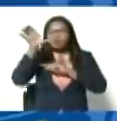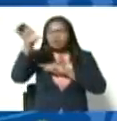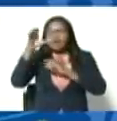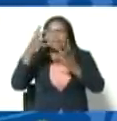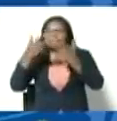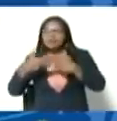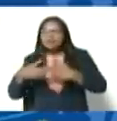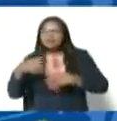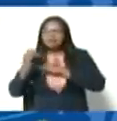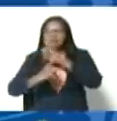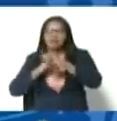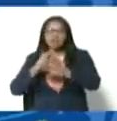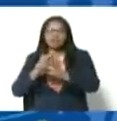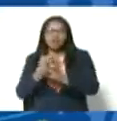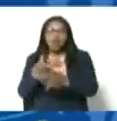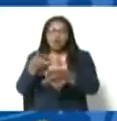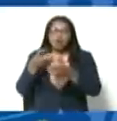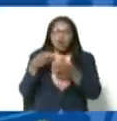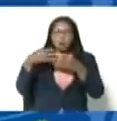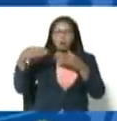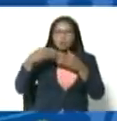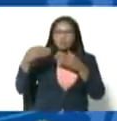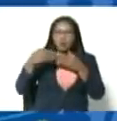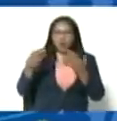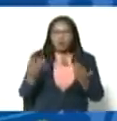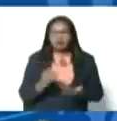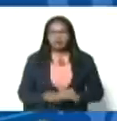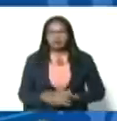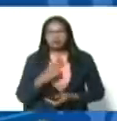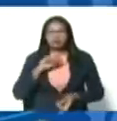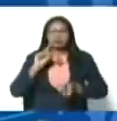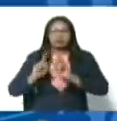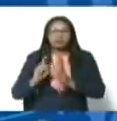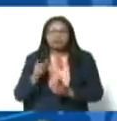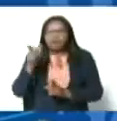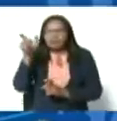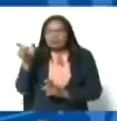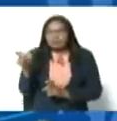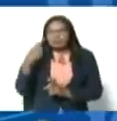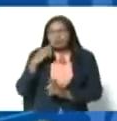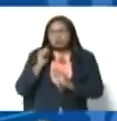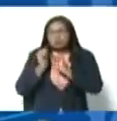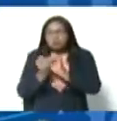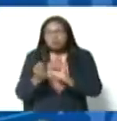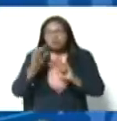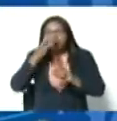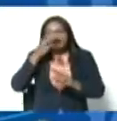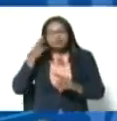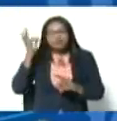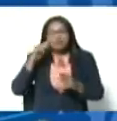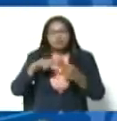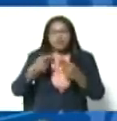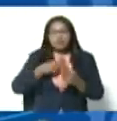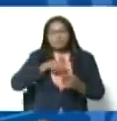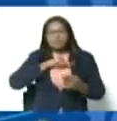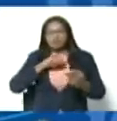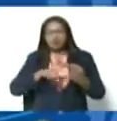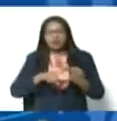y cobraban en dólares. Éramos dependientes de empresas francesas,